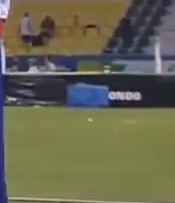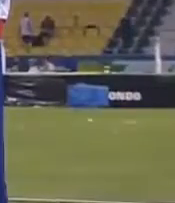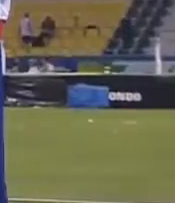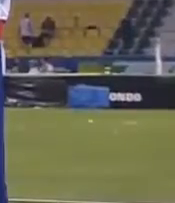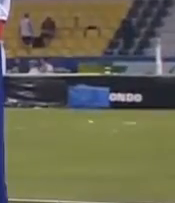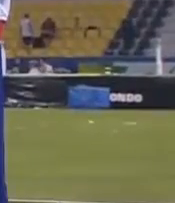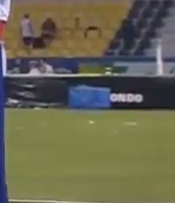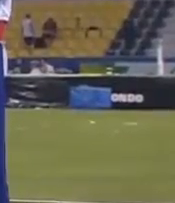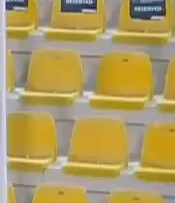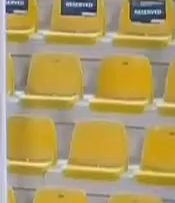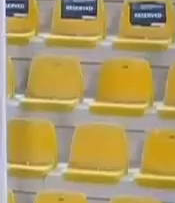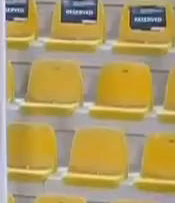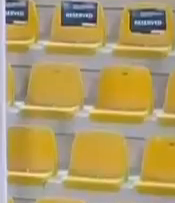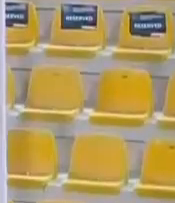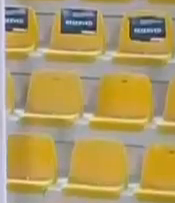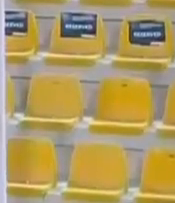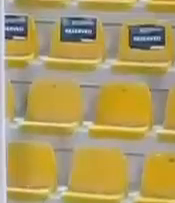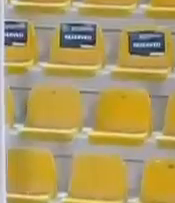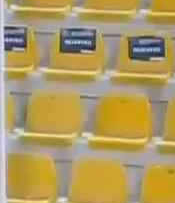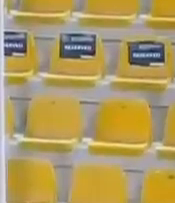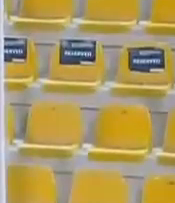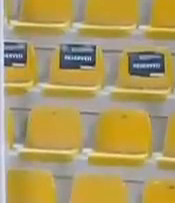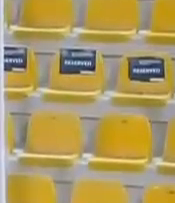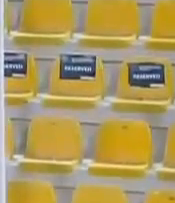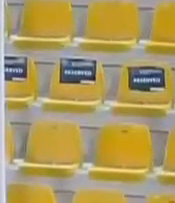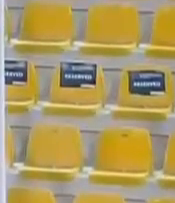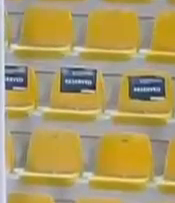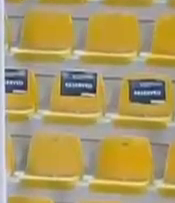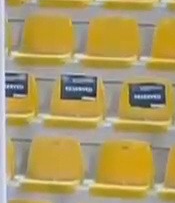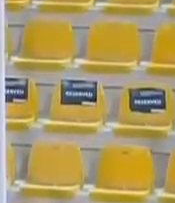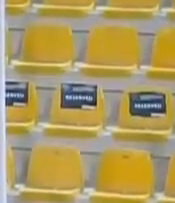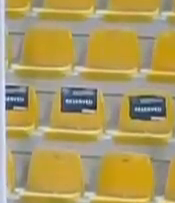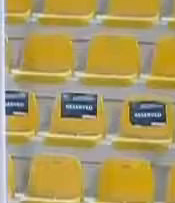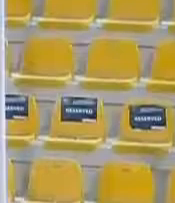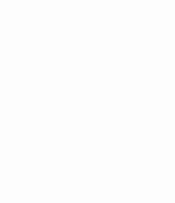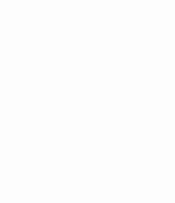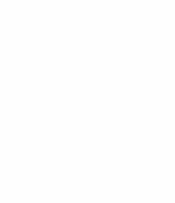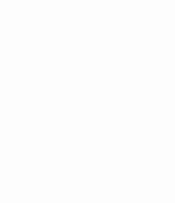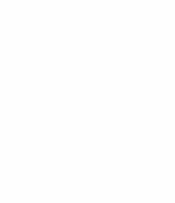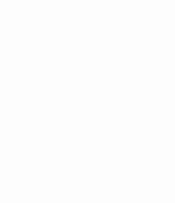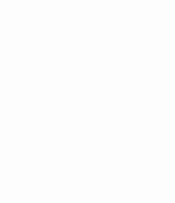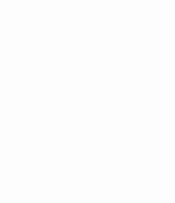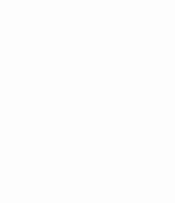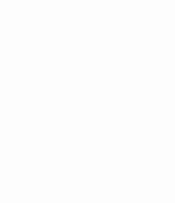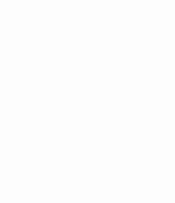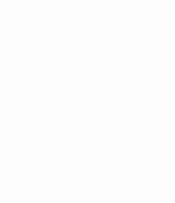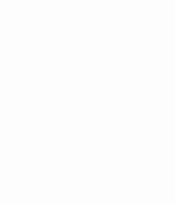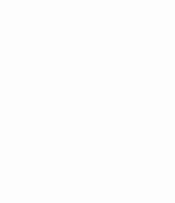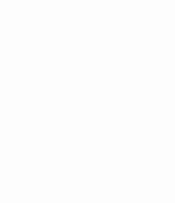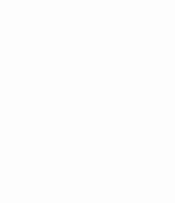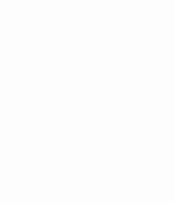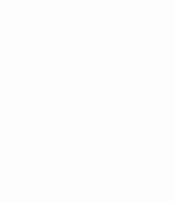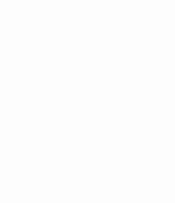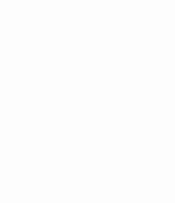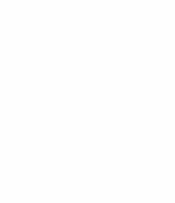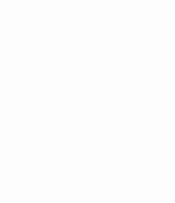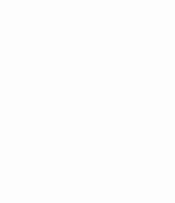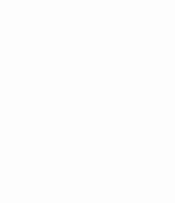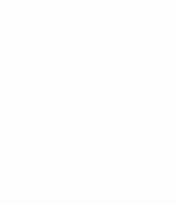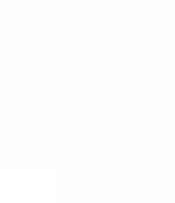Nunca hay límites cuando se tiene determinación, coraje y dedicación. Me inspira.